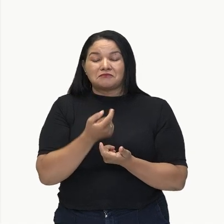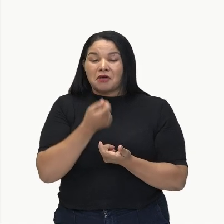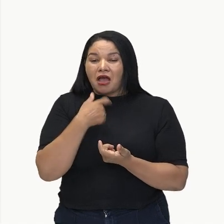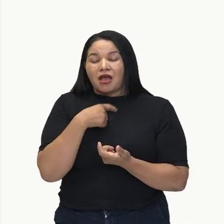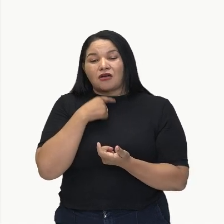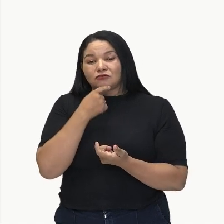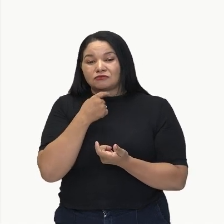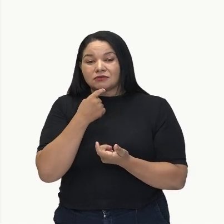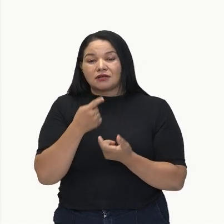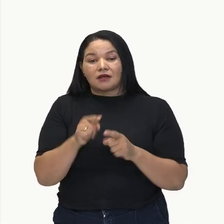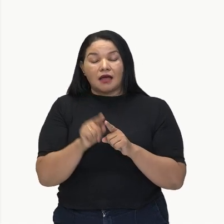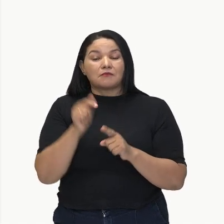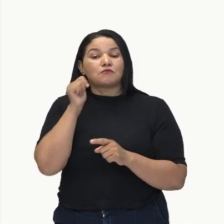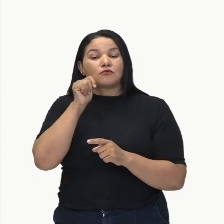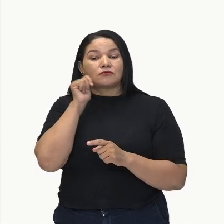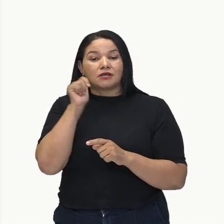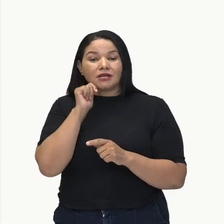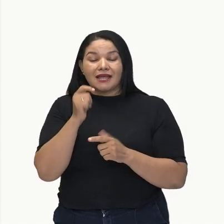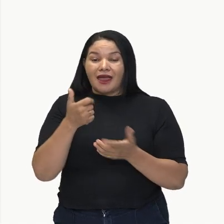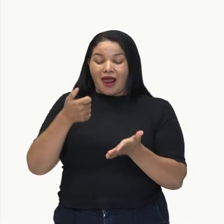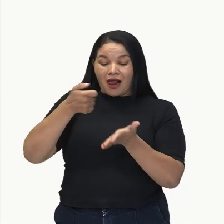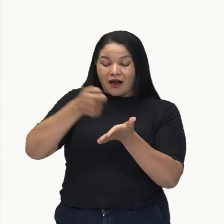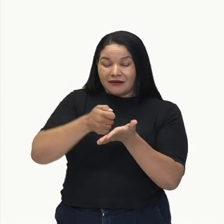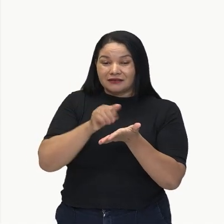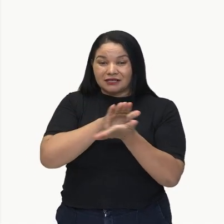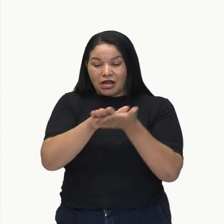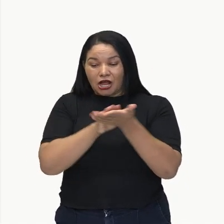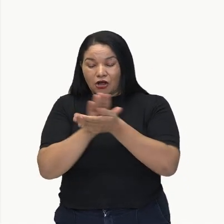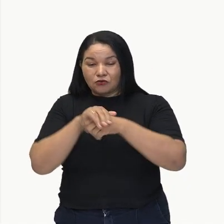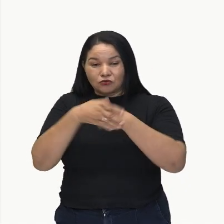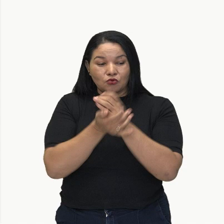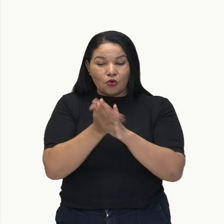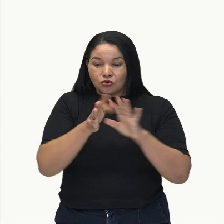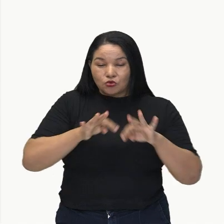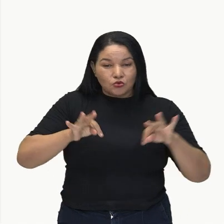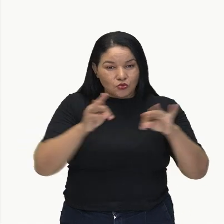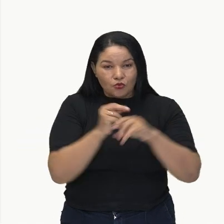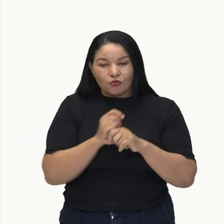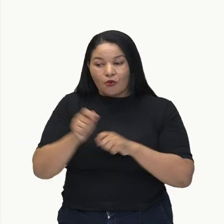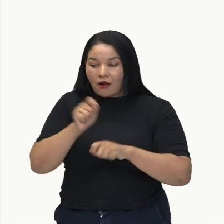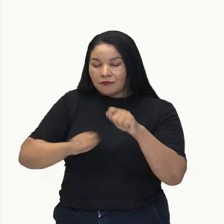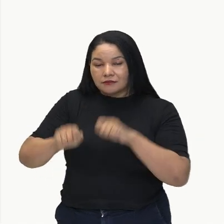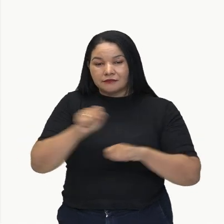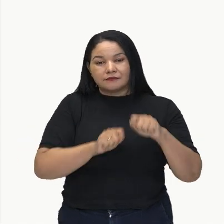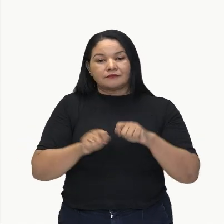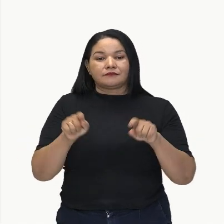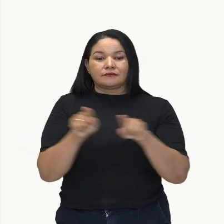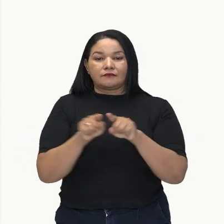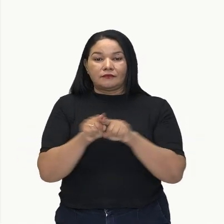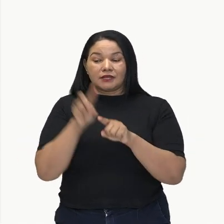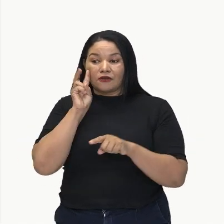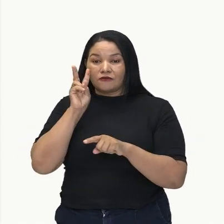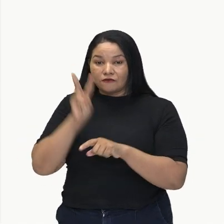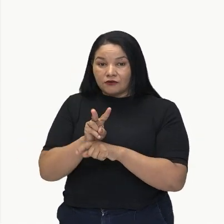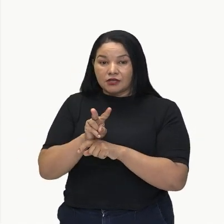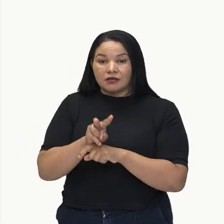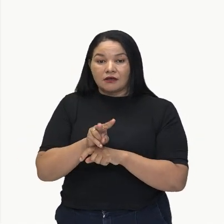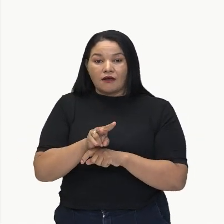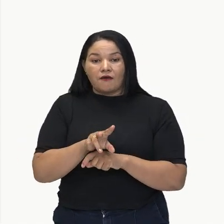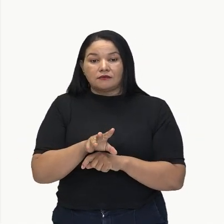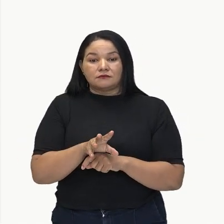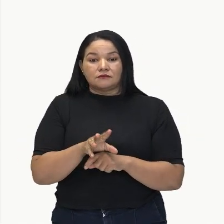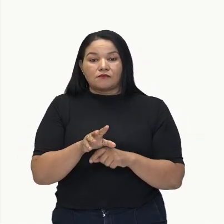Helena desinfectaba todo con alcohol y monitoreaba el nivel